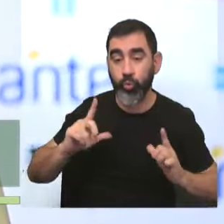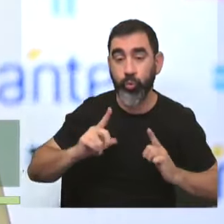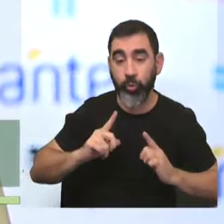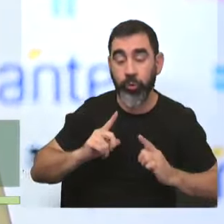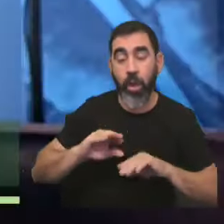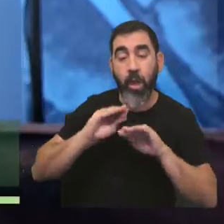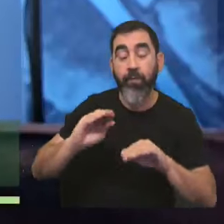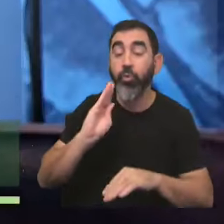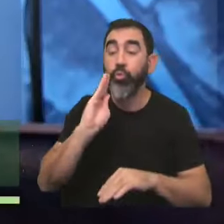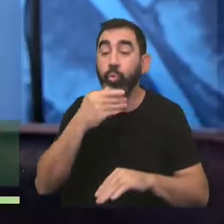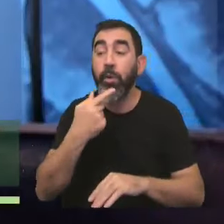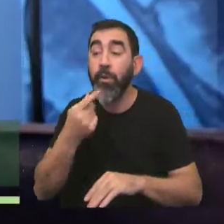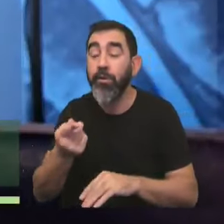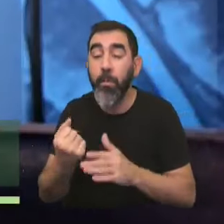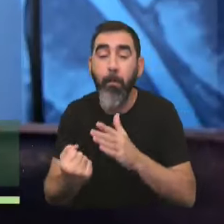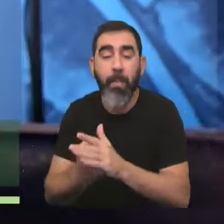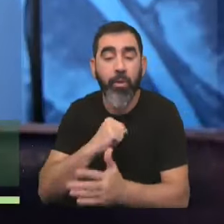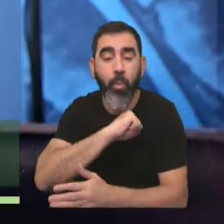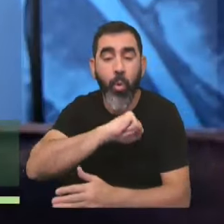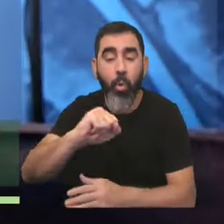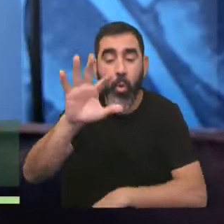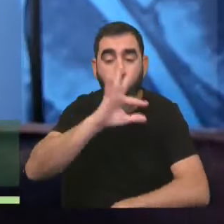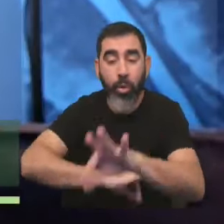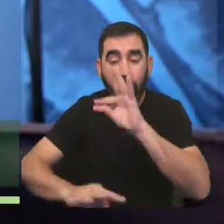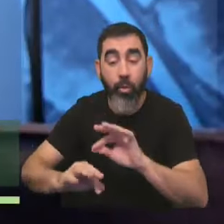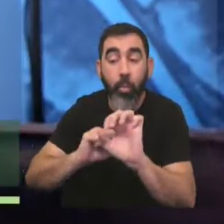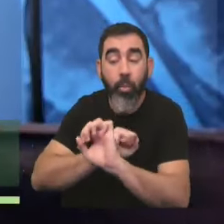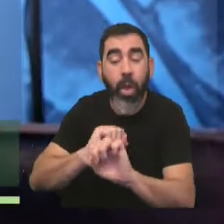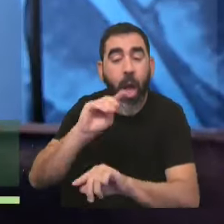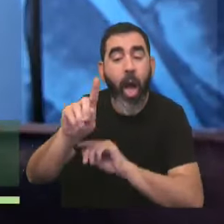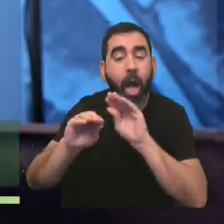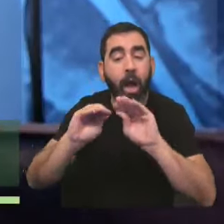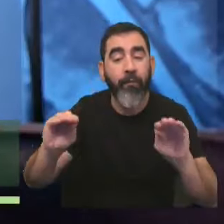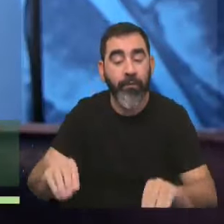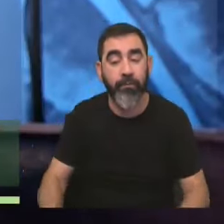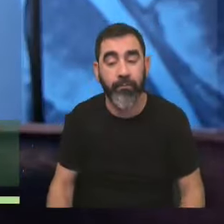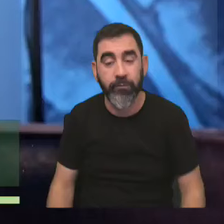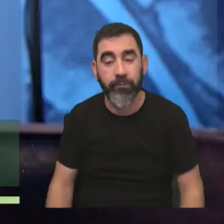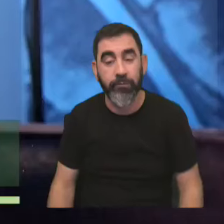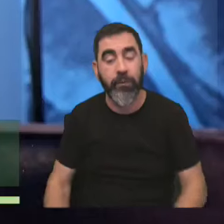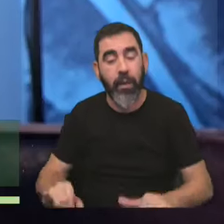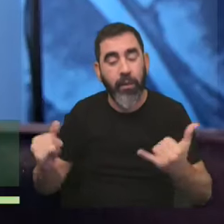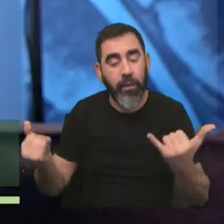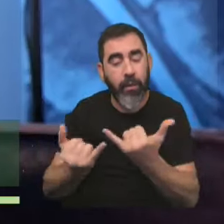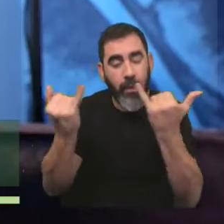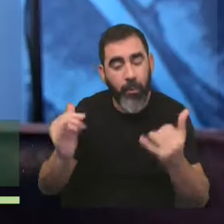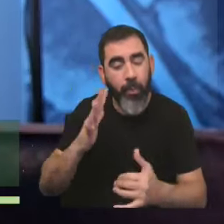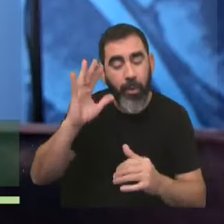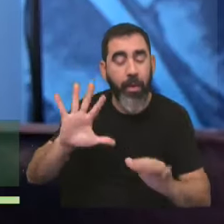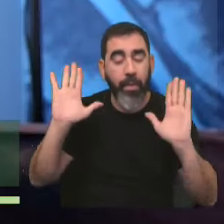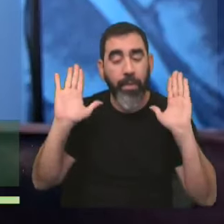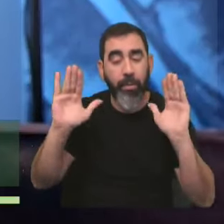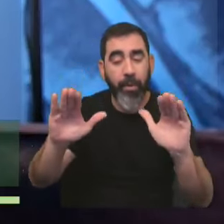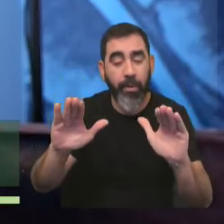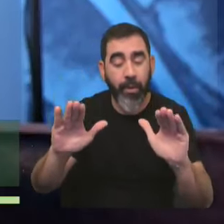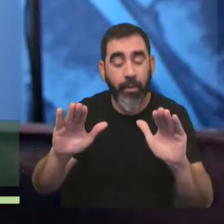anuncia que Luis Suárez máximo goleador histórico deora Celeste hará una serie de anuncios ya hace tiempo se especula con La despedida del